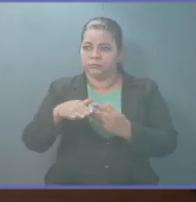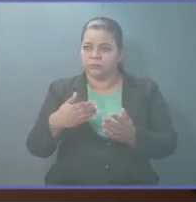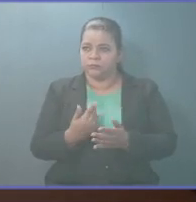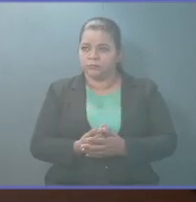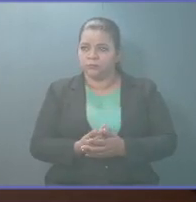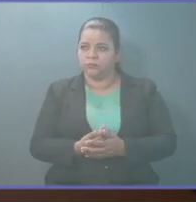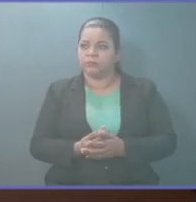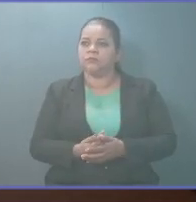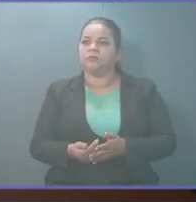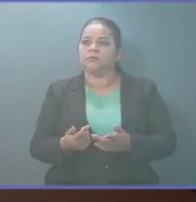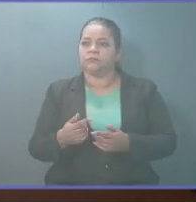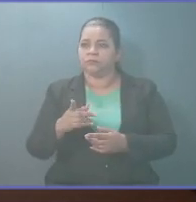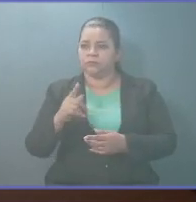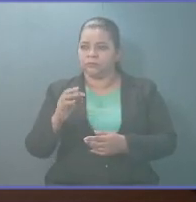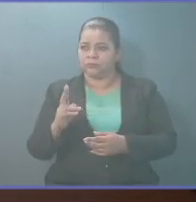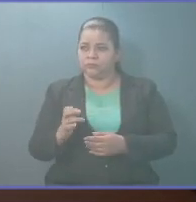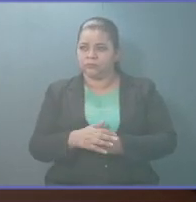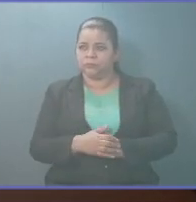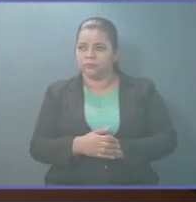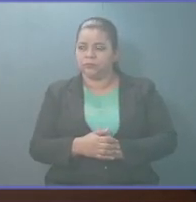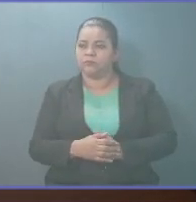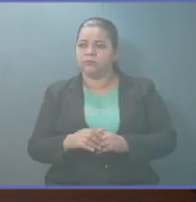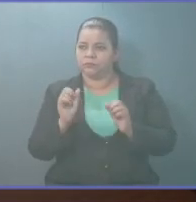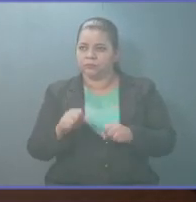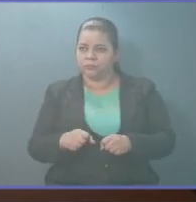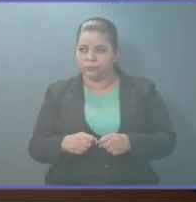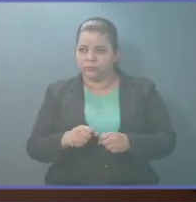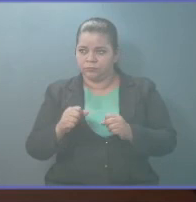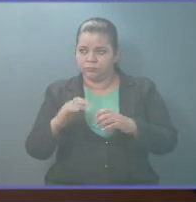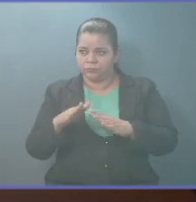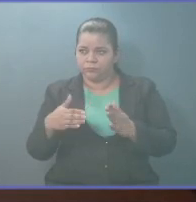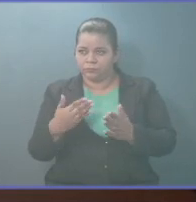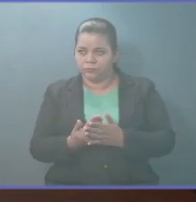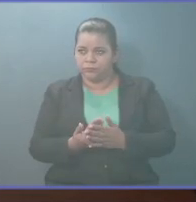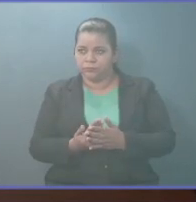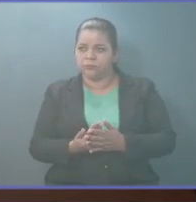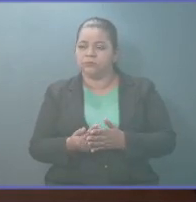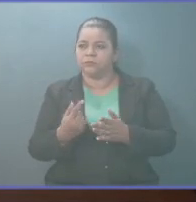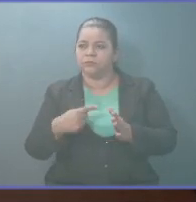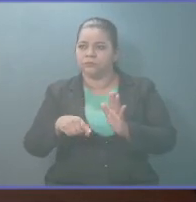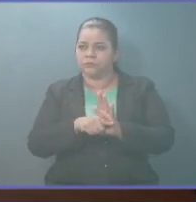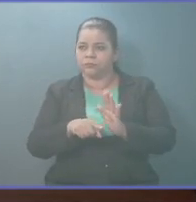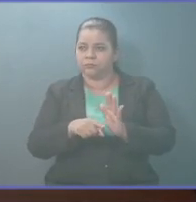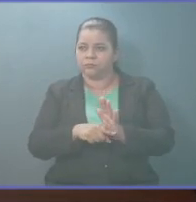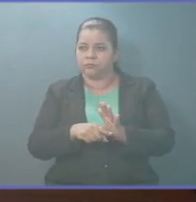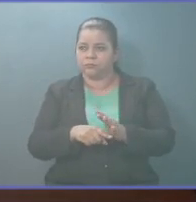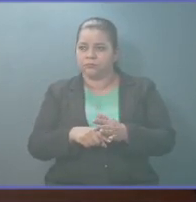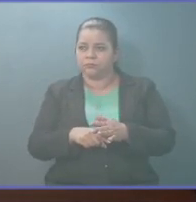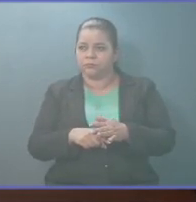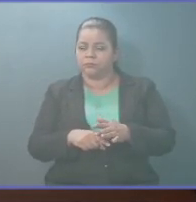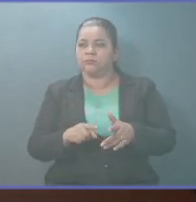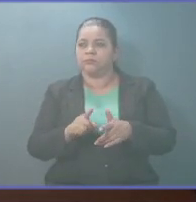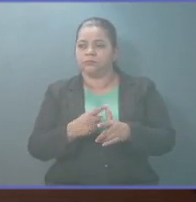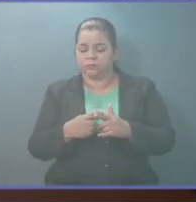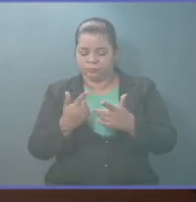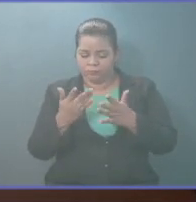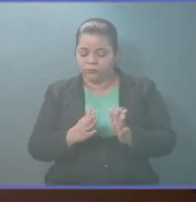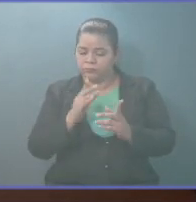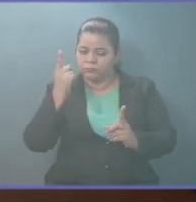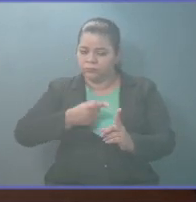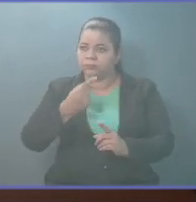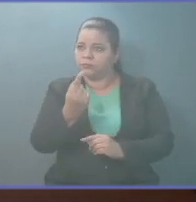el tribunal deberá ordenar que cese la amenaza o vulneración del derecho y el restablecimiento del mismo, ordenar al infractor